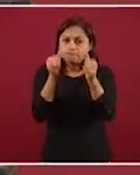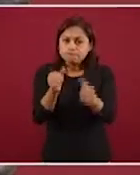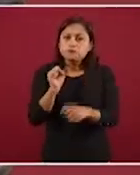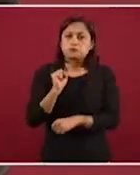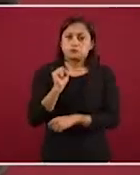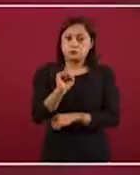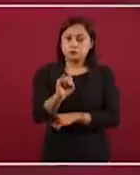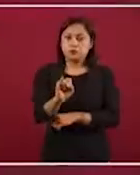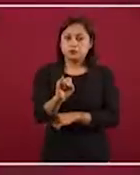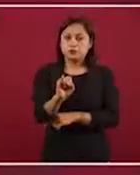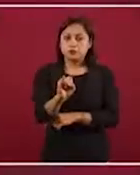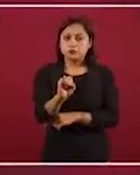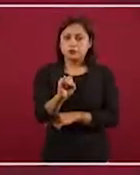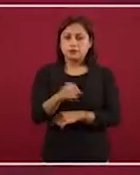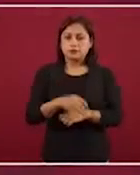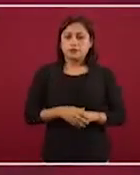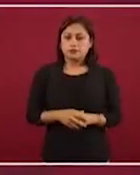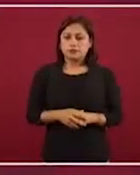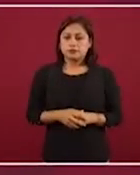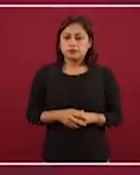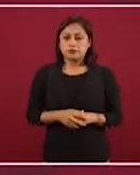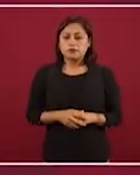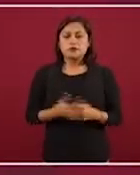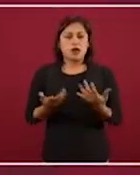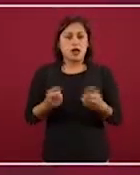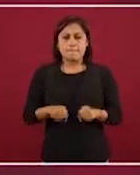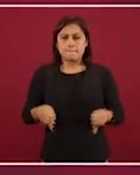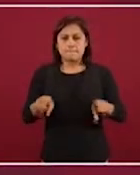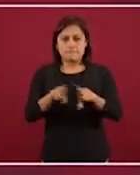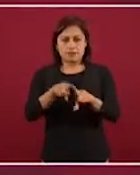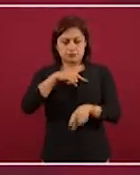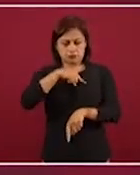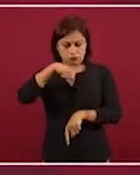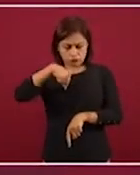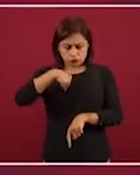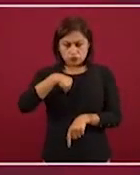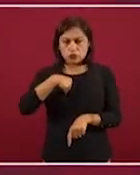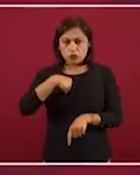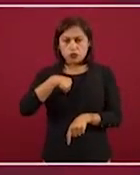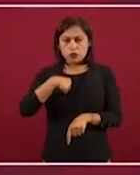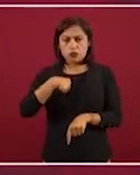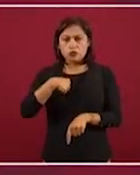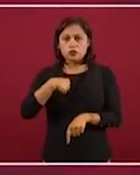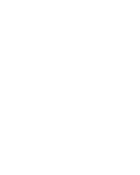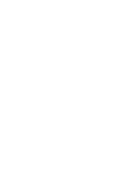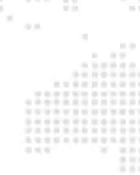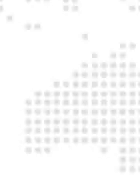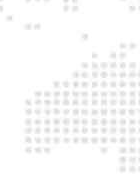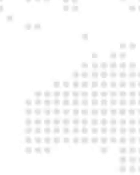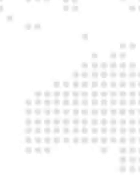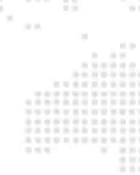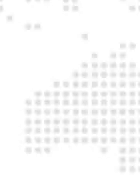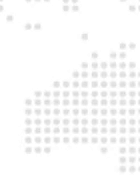que están así como nosotros, todas las mañanas